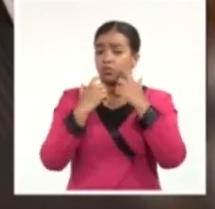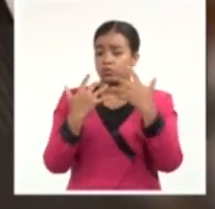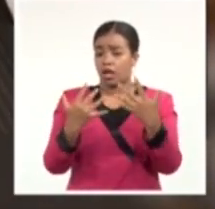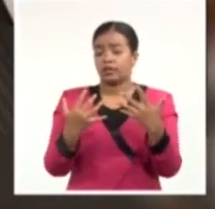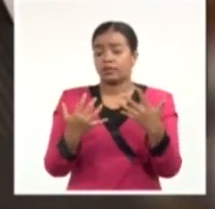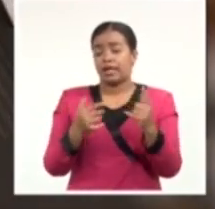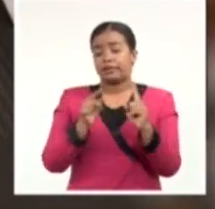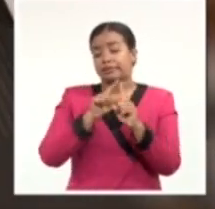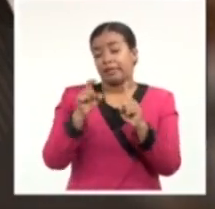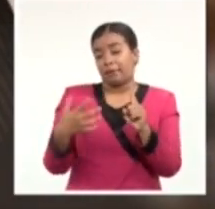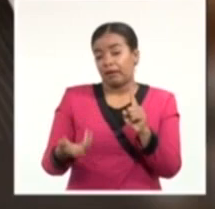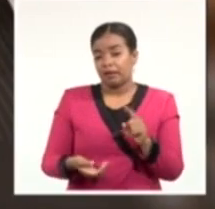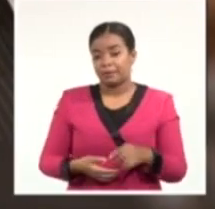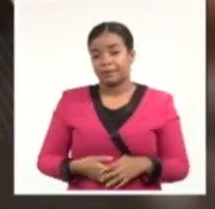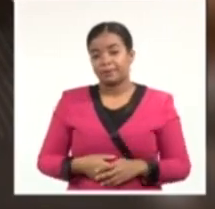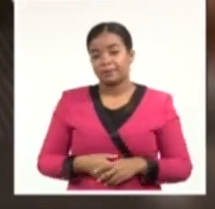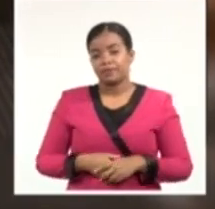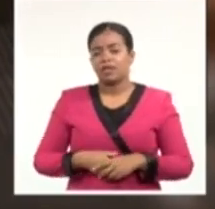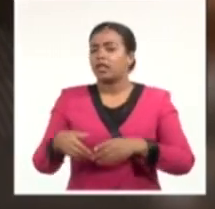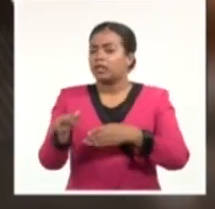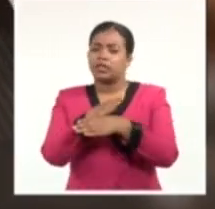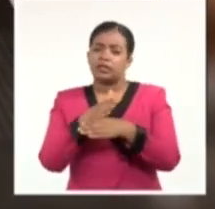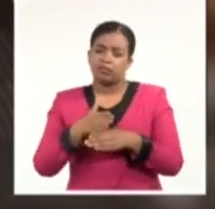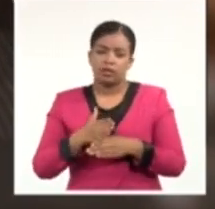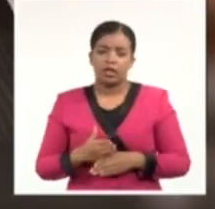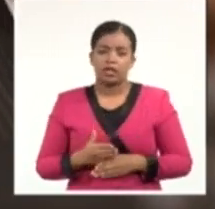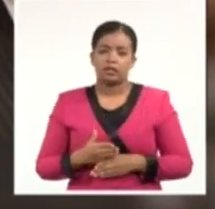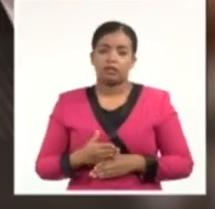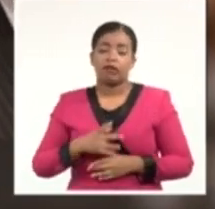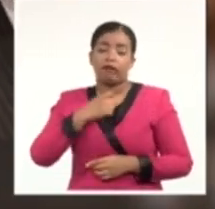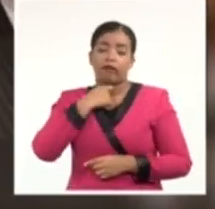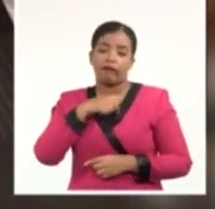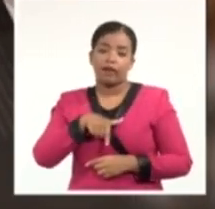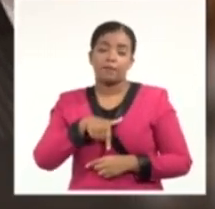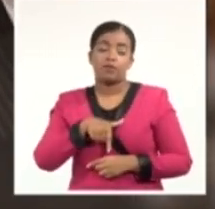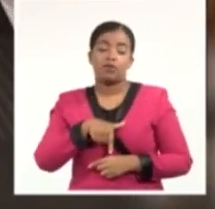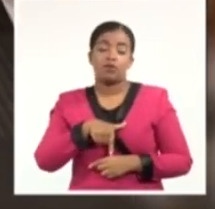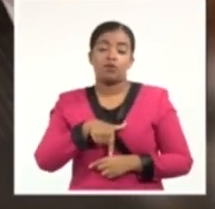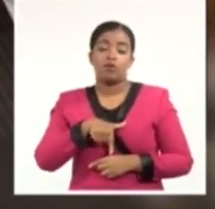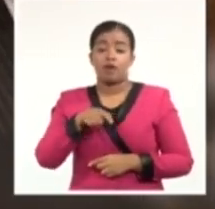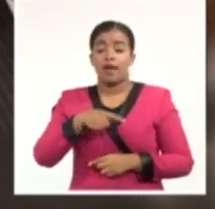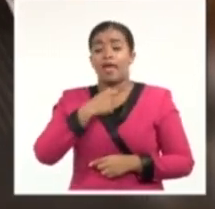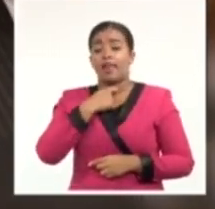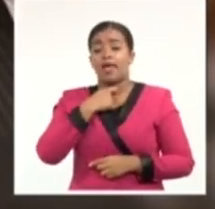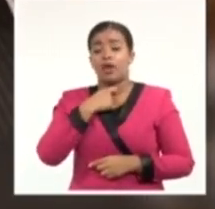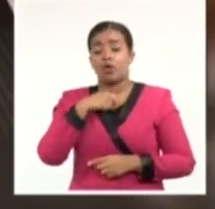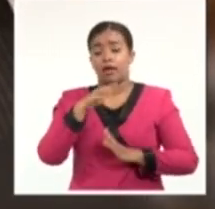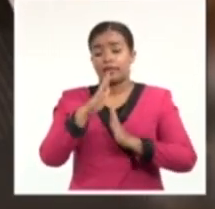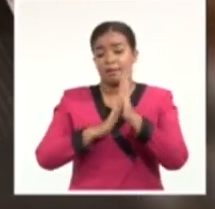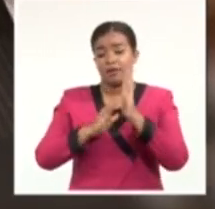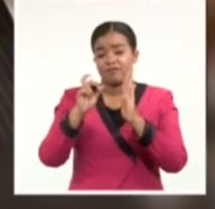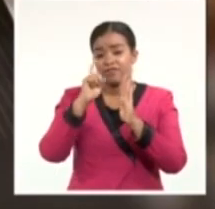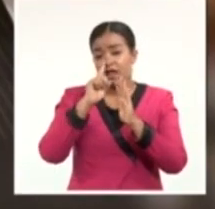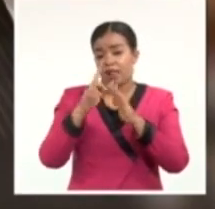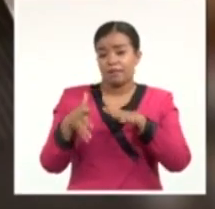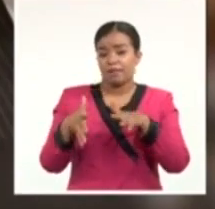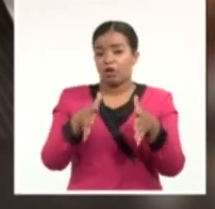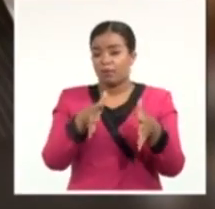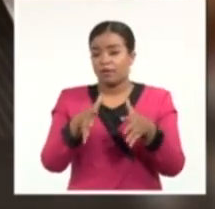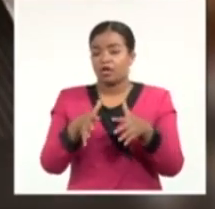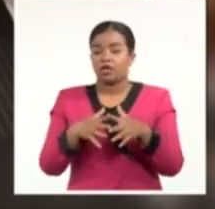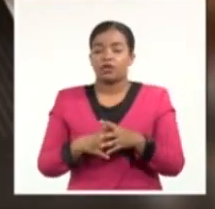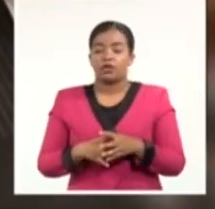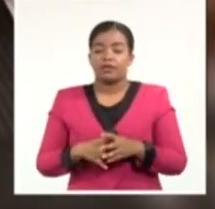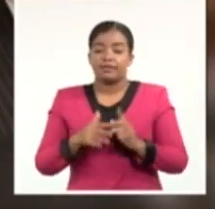temas diversos desde finales de este mes, con relación al orden internacional